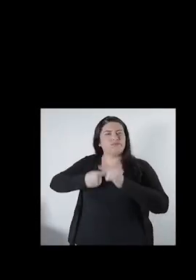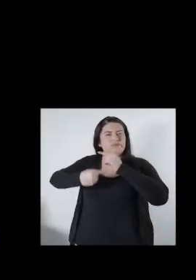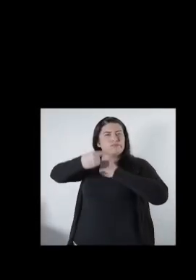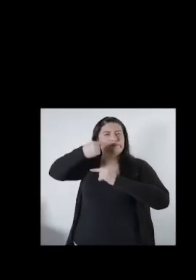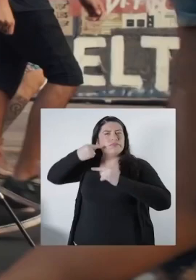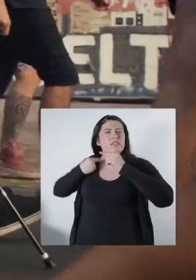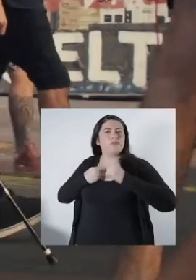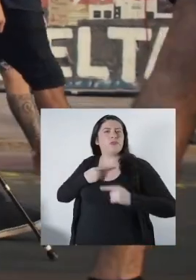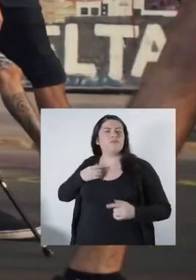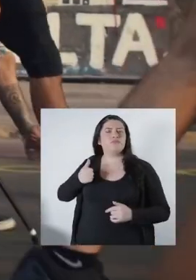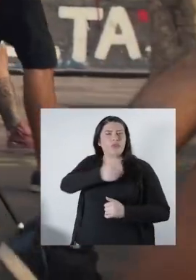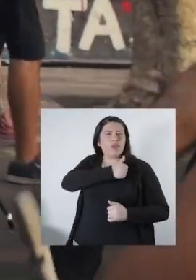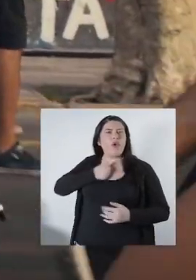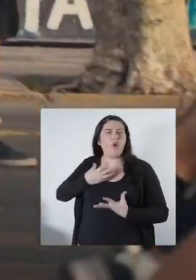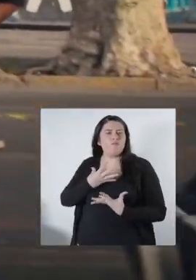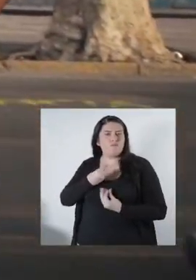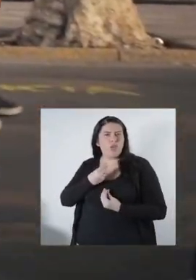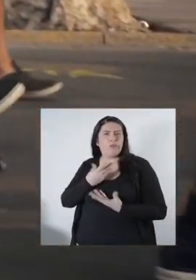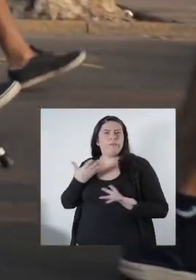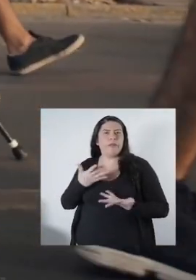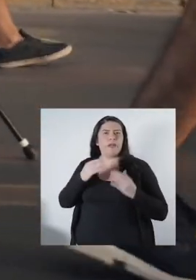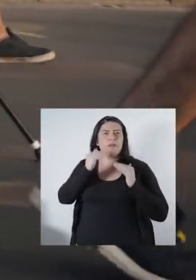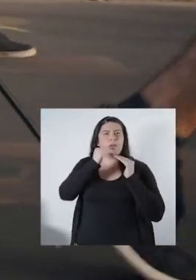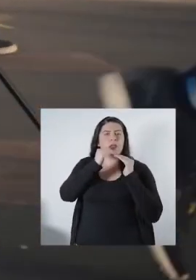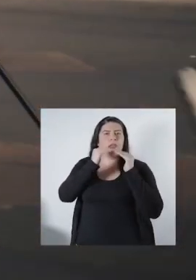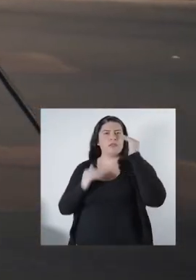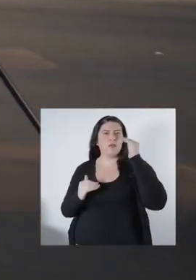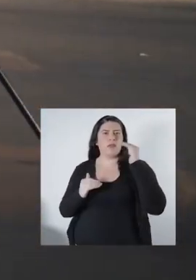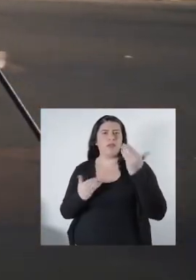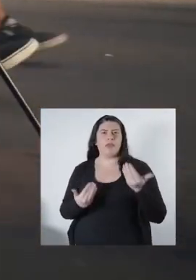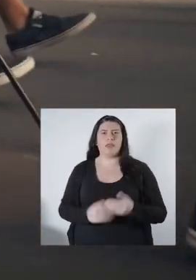Históricamente ocuparon el terror para mantenernos en la desigualdad.